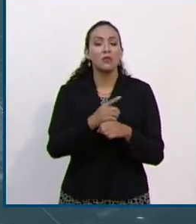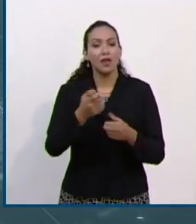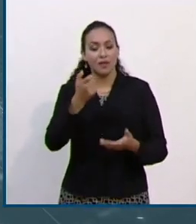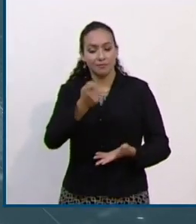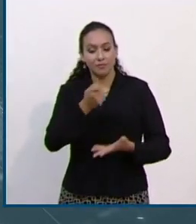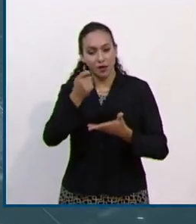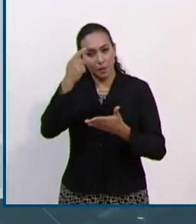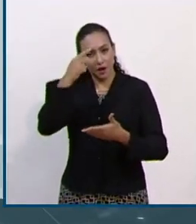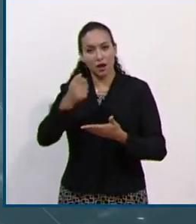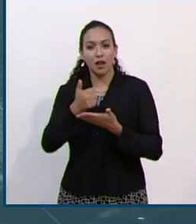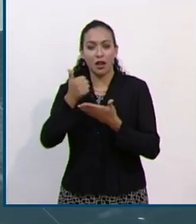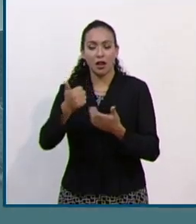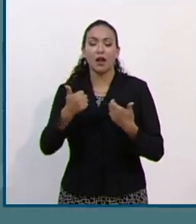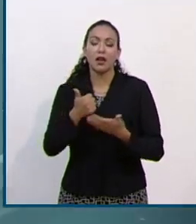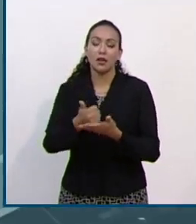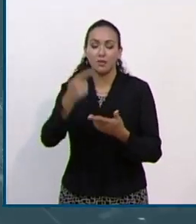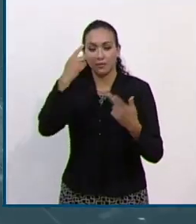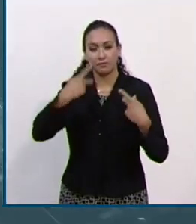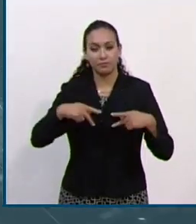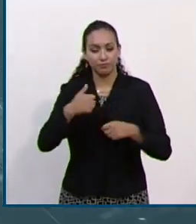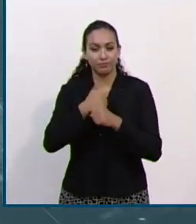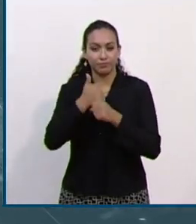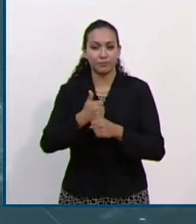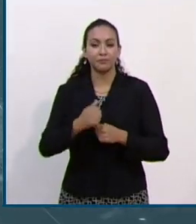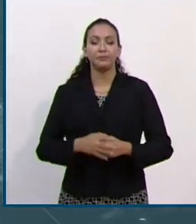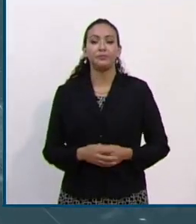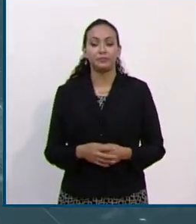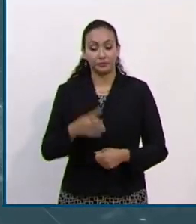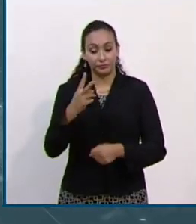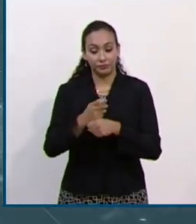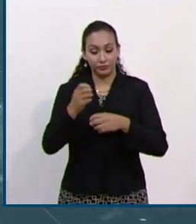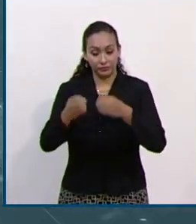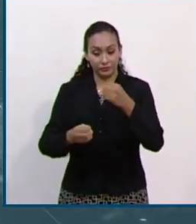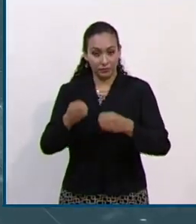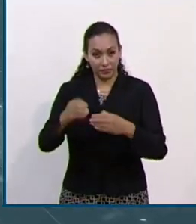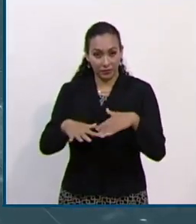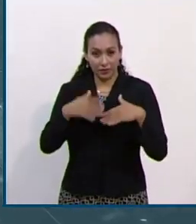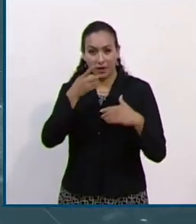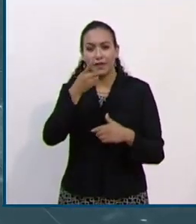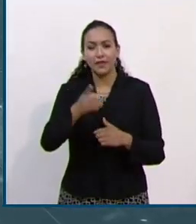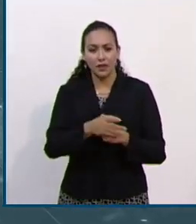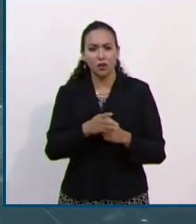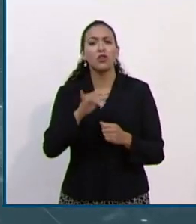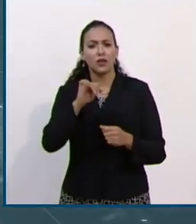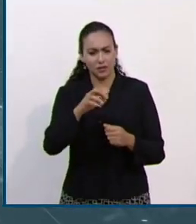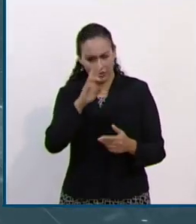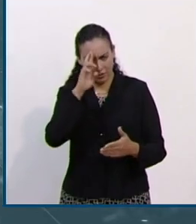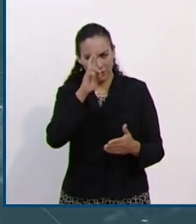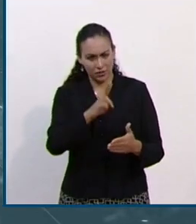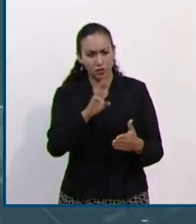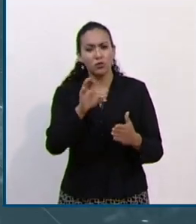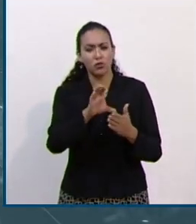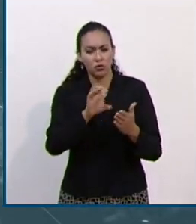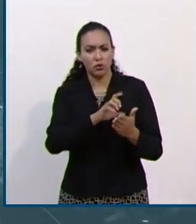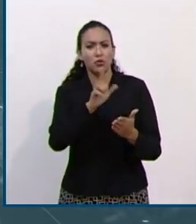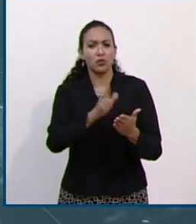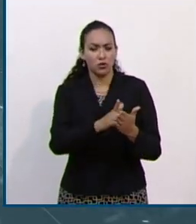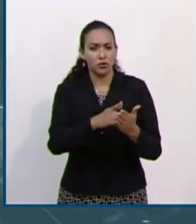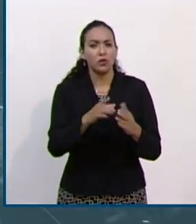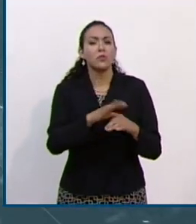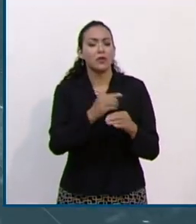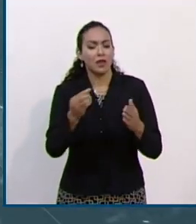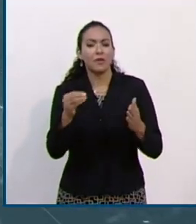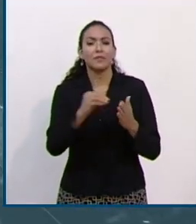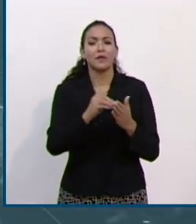atención a víctimas. La segunda sala estableció que se apegan a la Constitución disposiciones que fijan